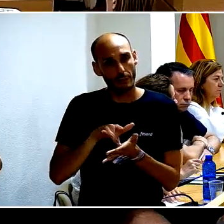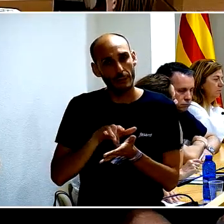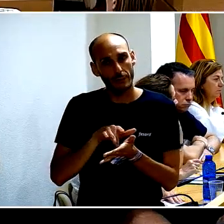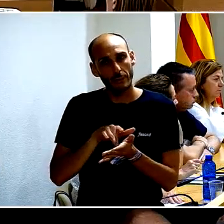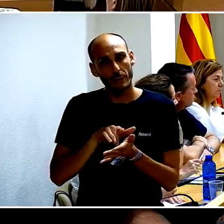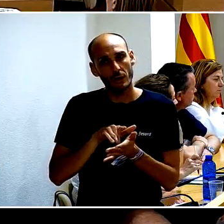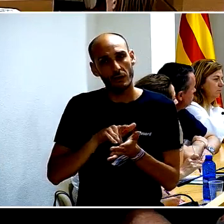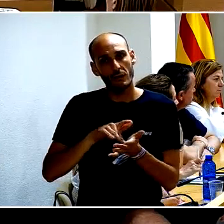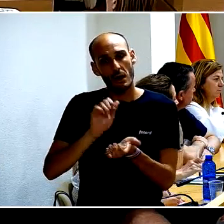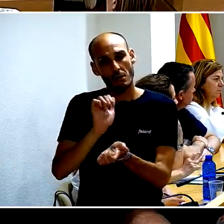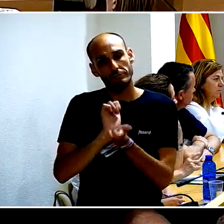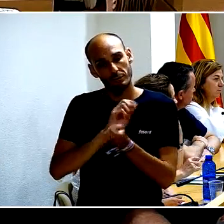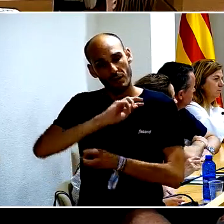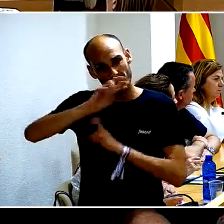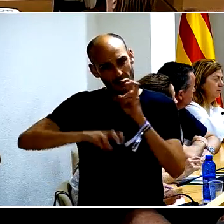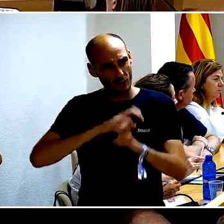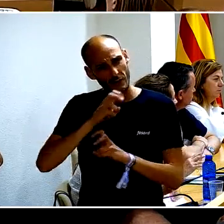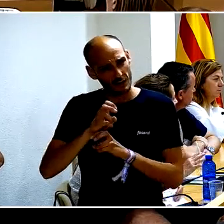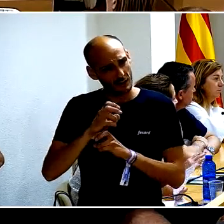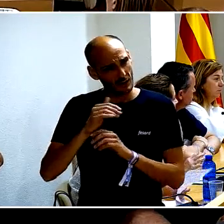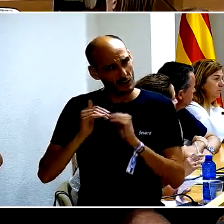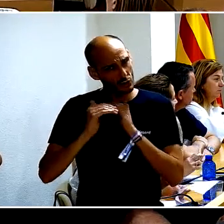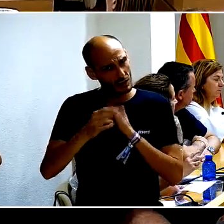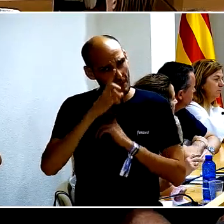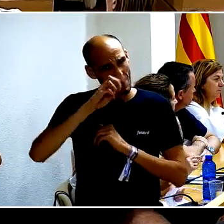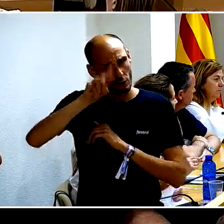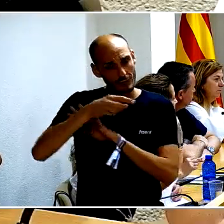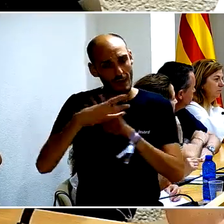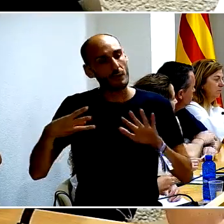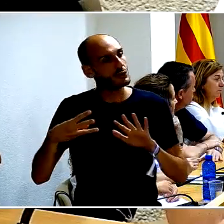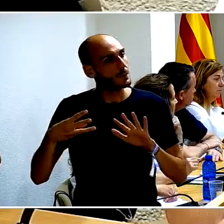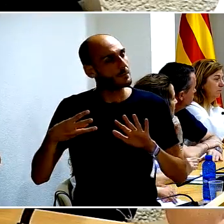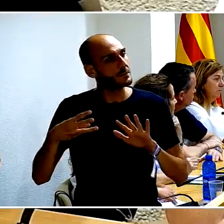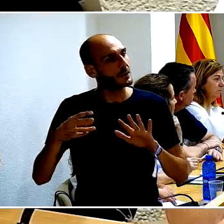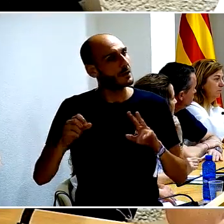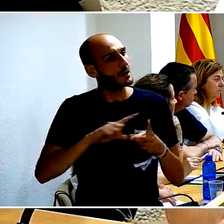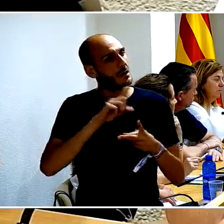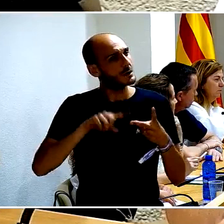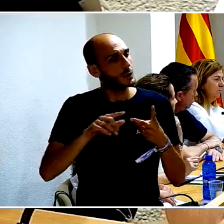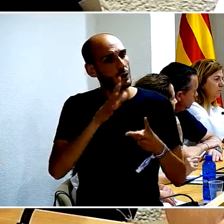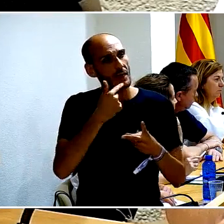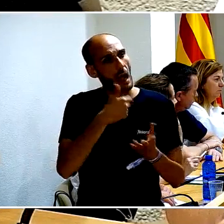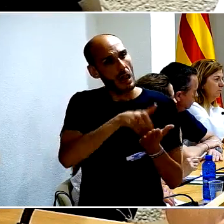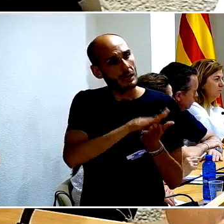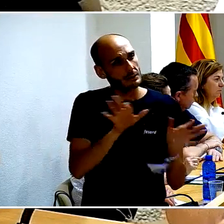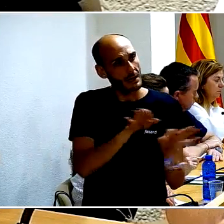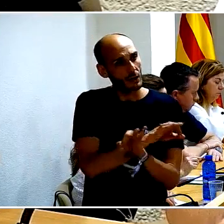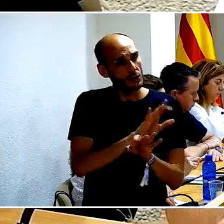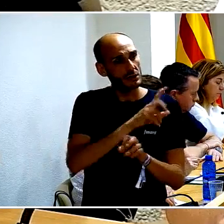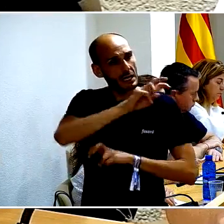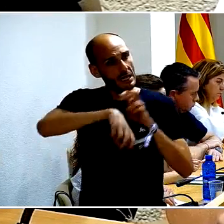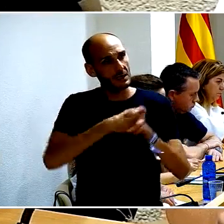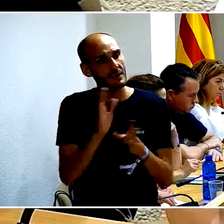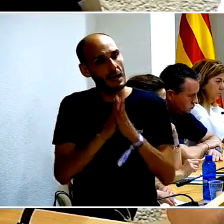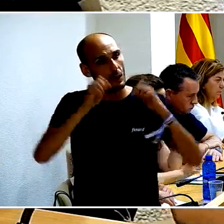de créditos con las inversiones financieramente sostenibles de 2018. Segundo, por error en el acta se rectifica el acuerdo de pleno de